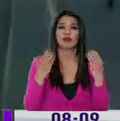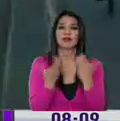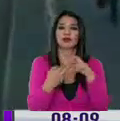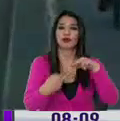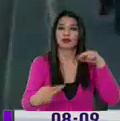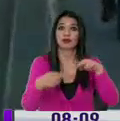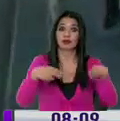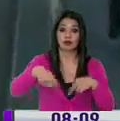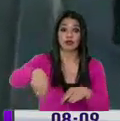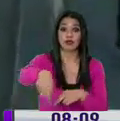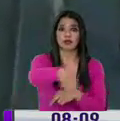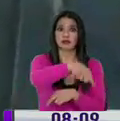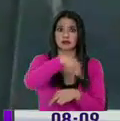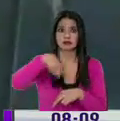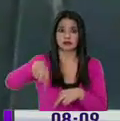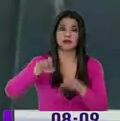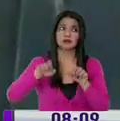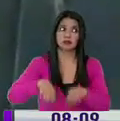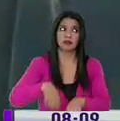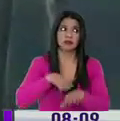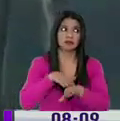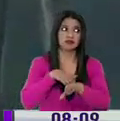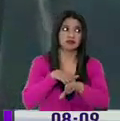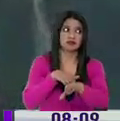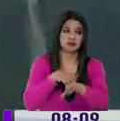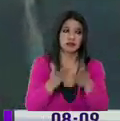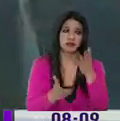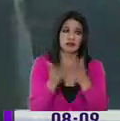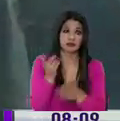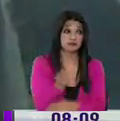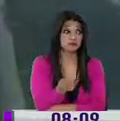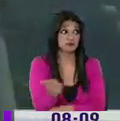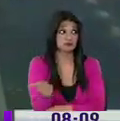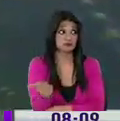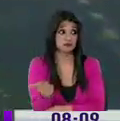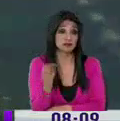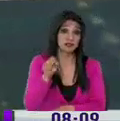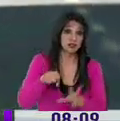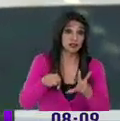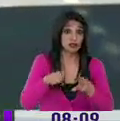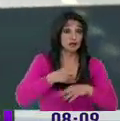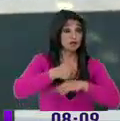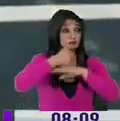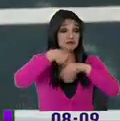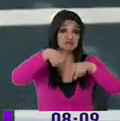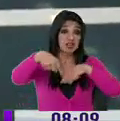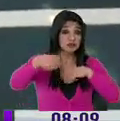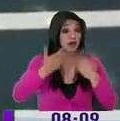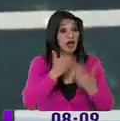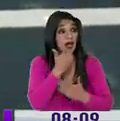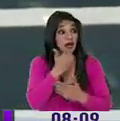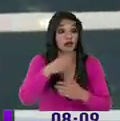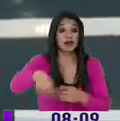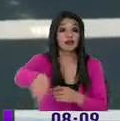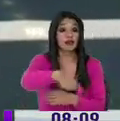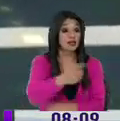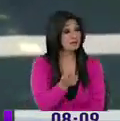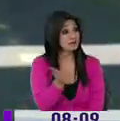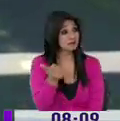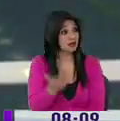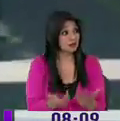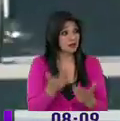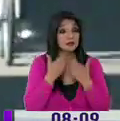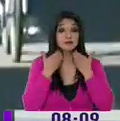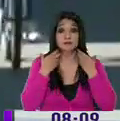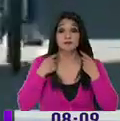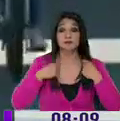Rumiñahui es un redondel que podría generar estos cuellos de botella. No sé si también se analiza desde la agencia cierto tipo de redondeles, quitarlos. En el